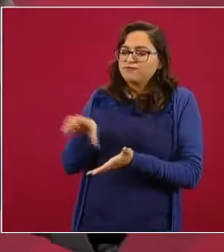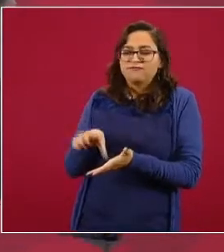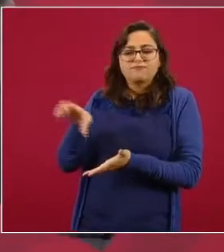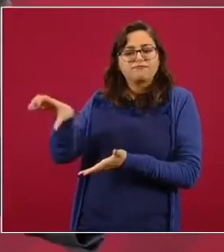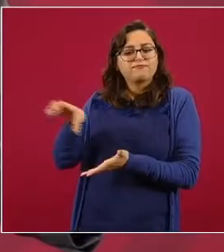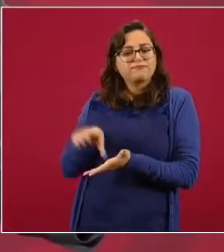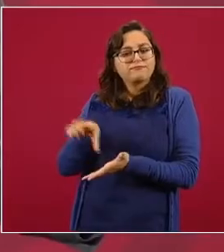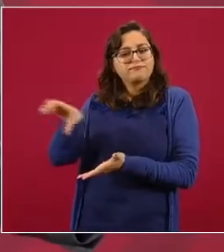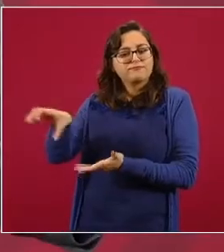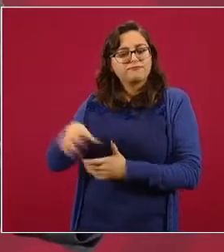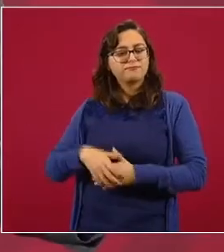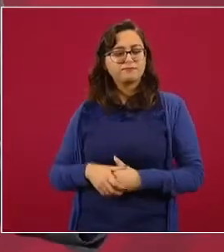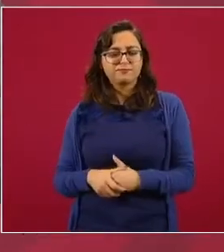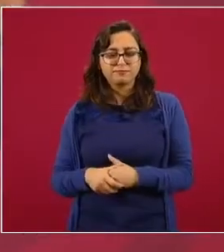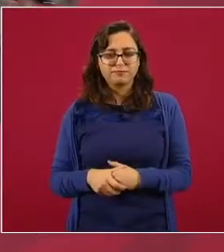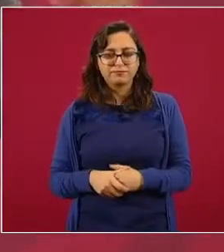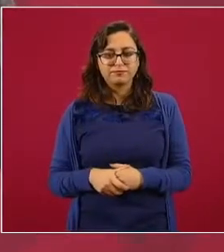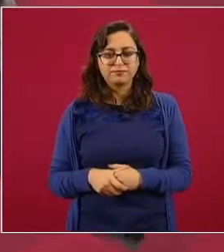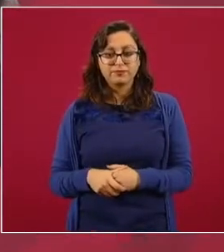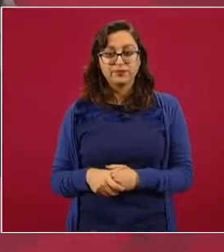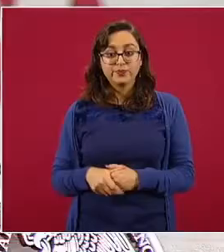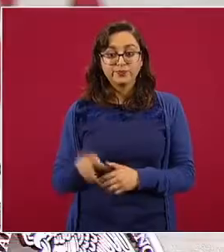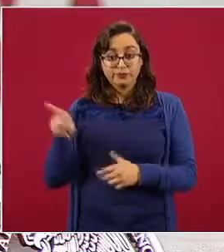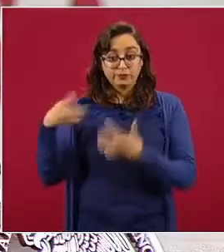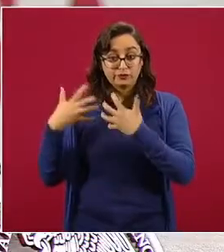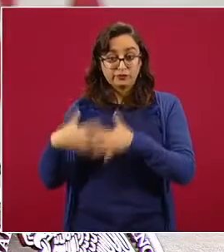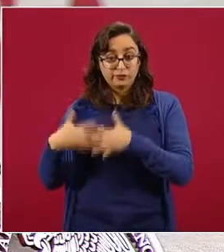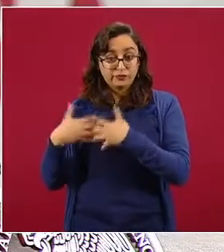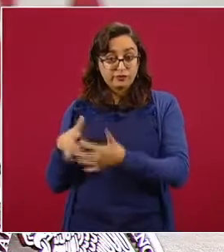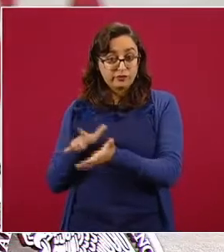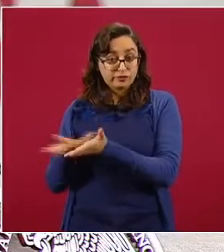subsidio a las industrias,